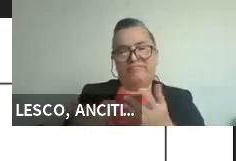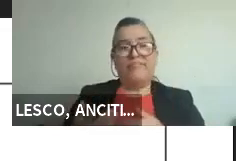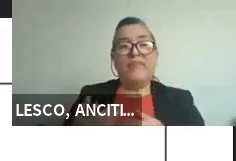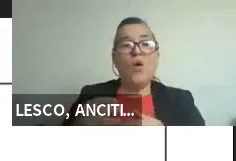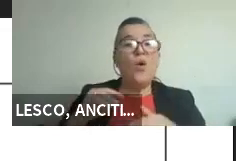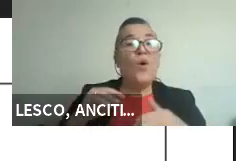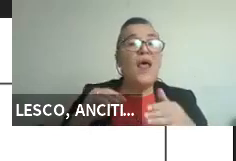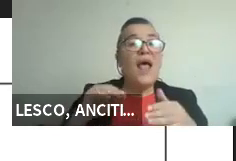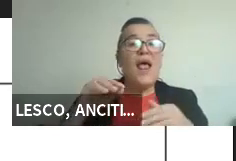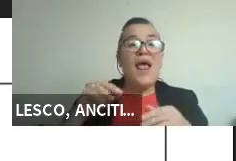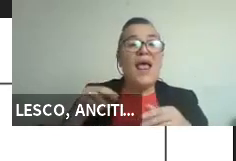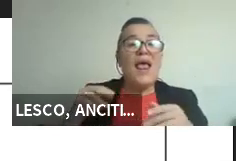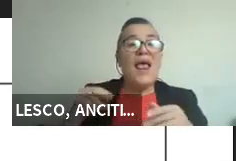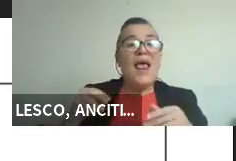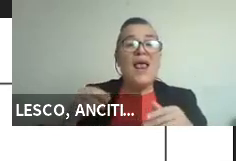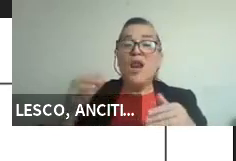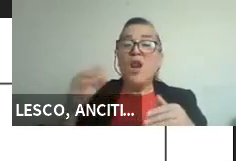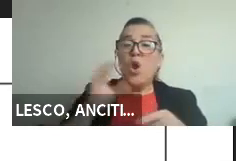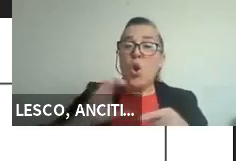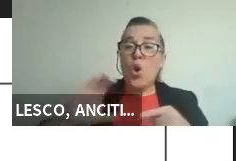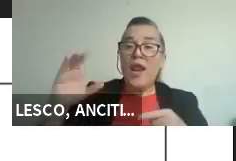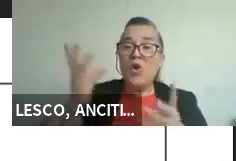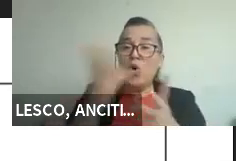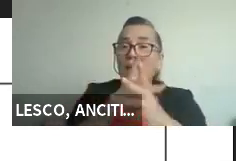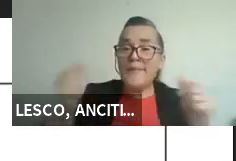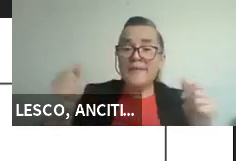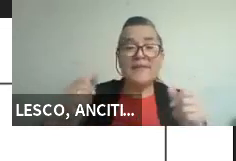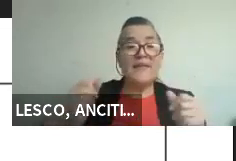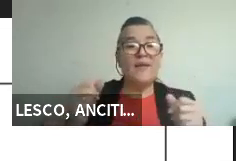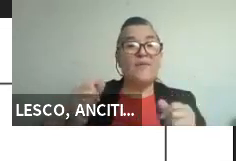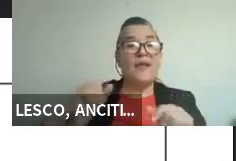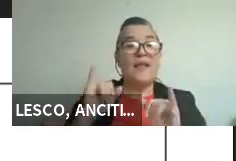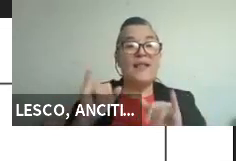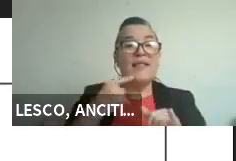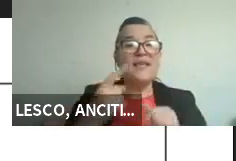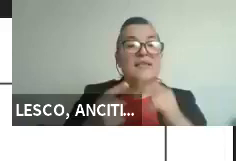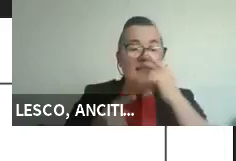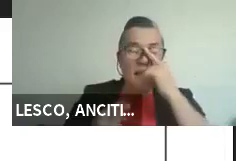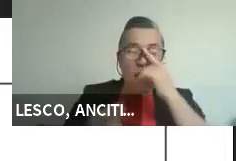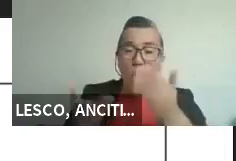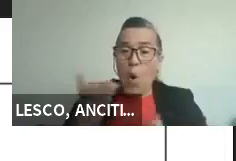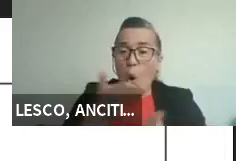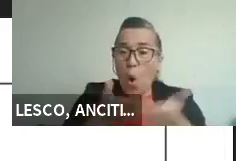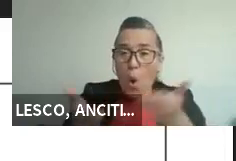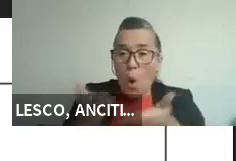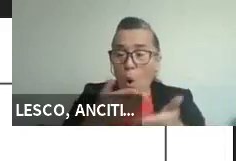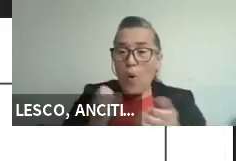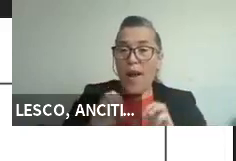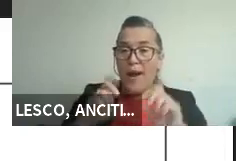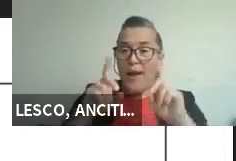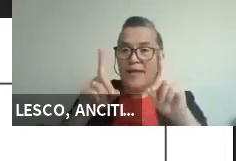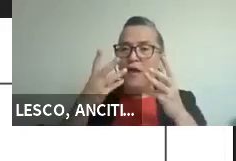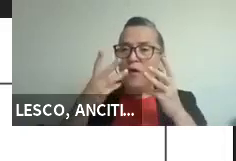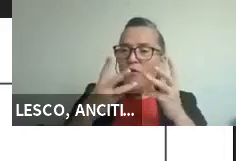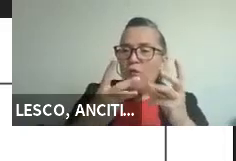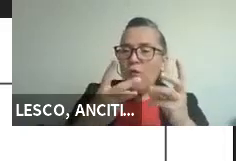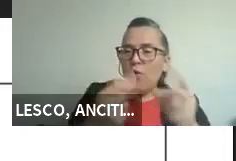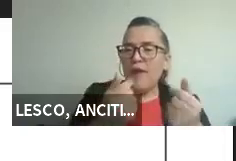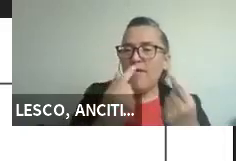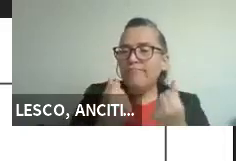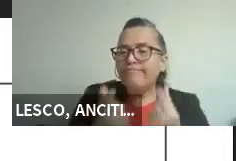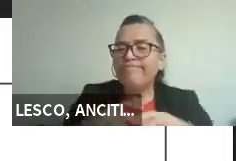new invisible college plantea exactamente eso plantea que la cooperación académica se da de esta manera fluida versátil